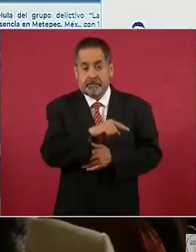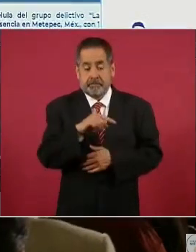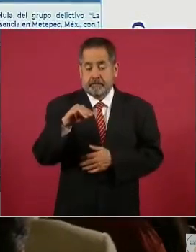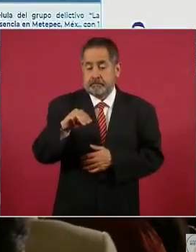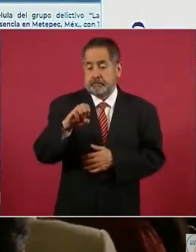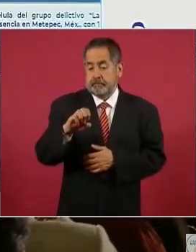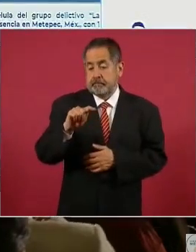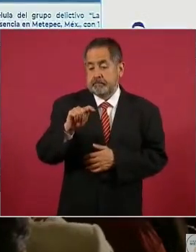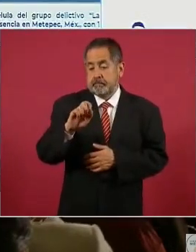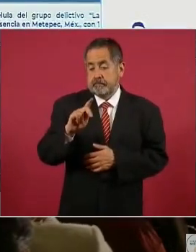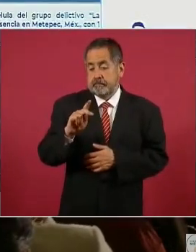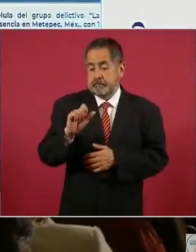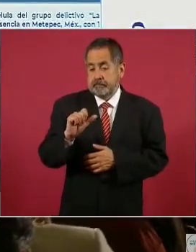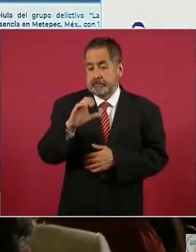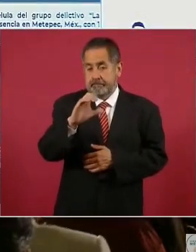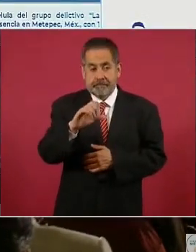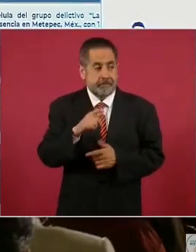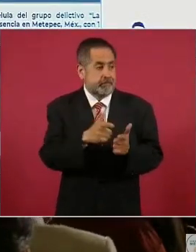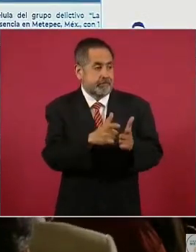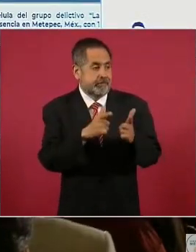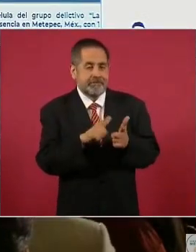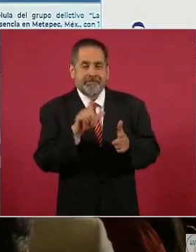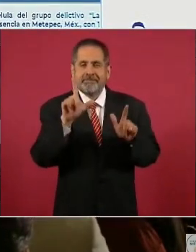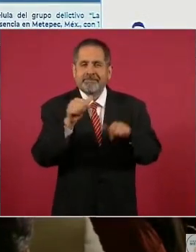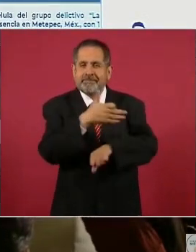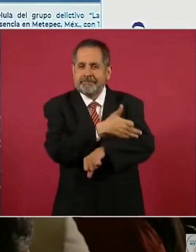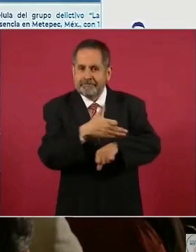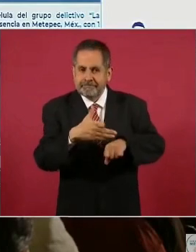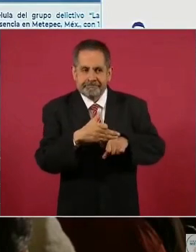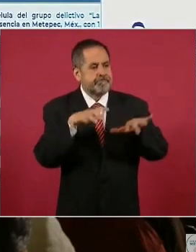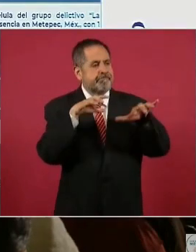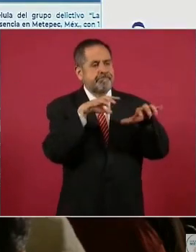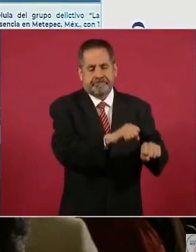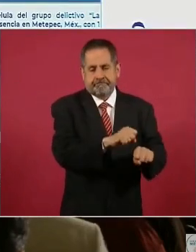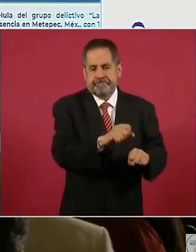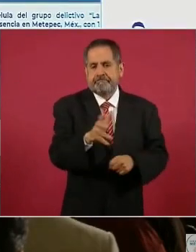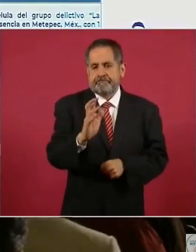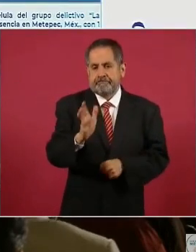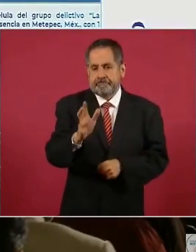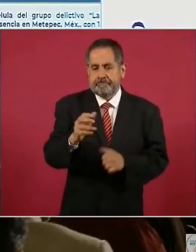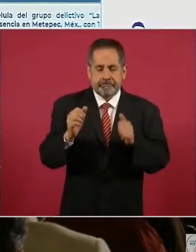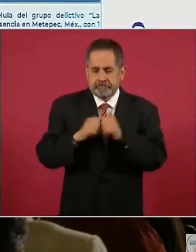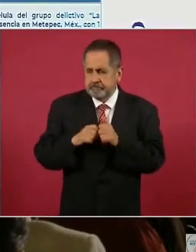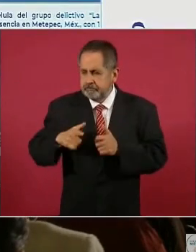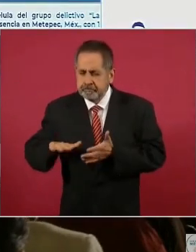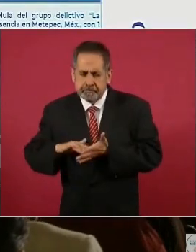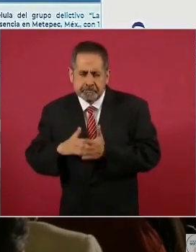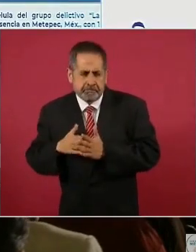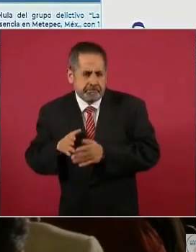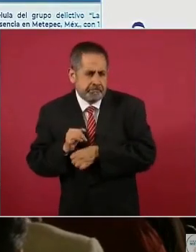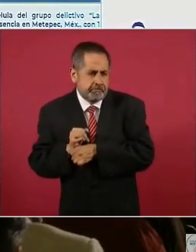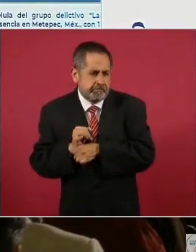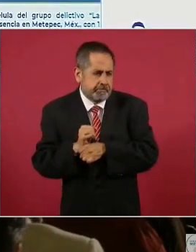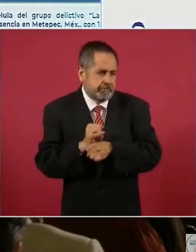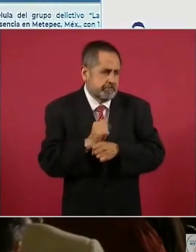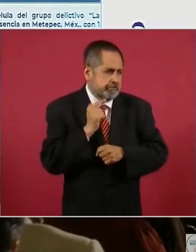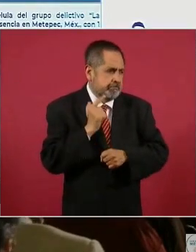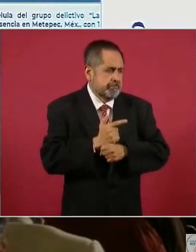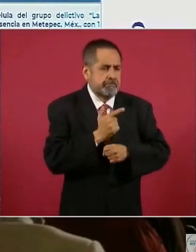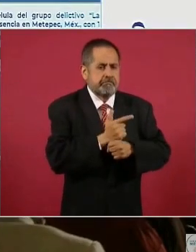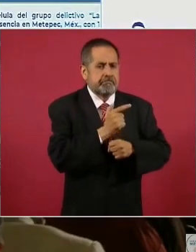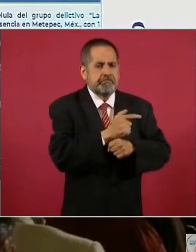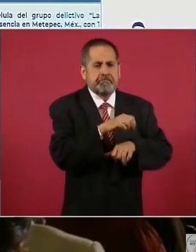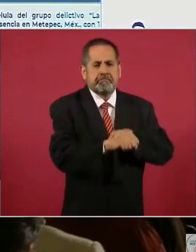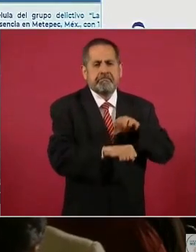persona más esos son los los eventos relevantes con el uso de la inteligencia del estado mexicano adelante por